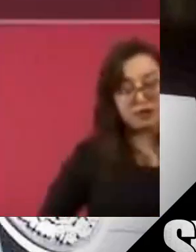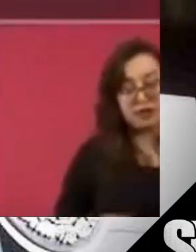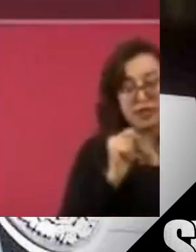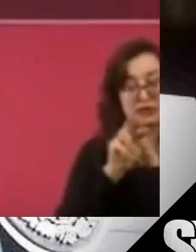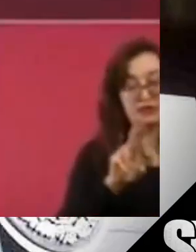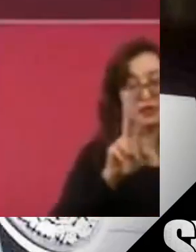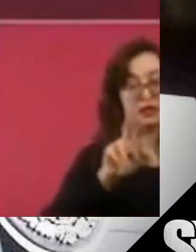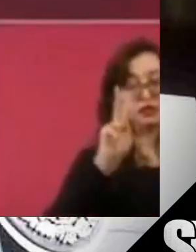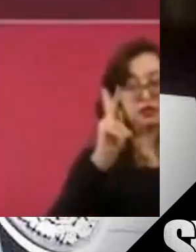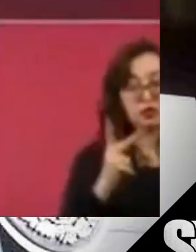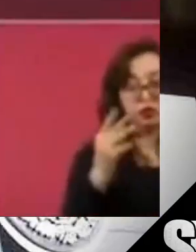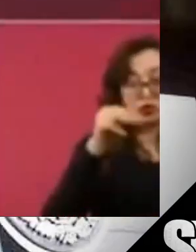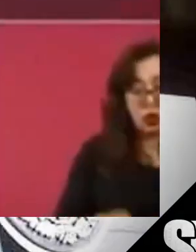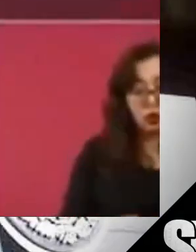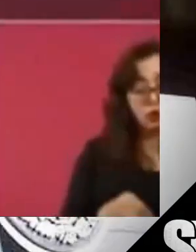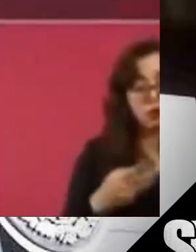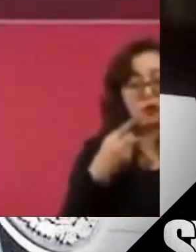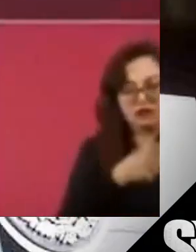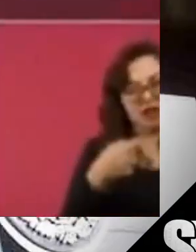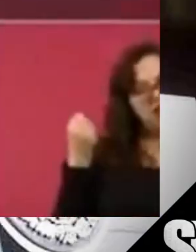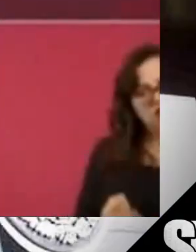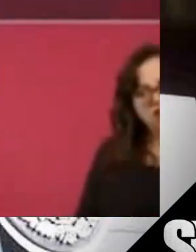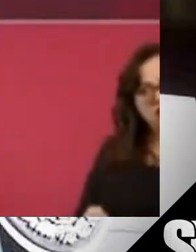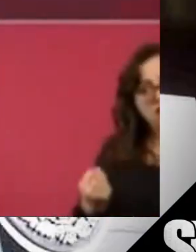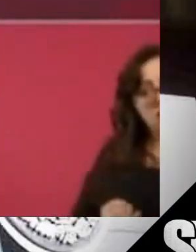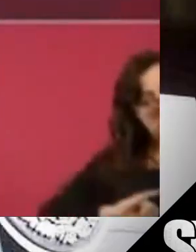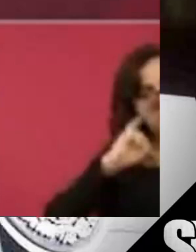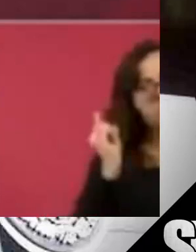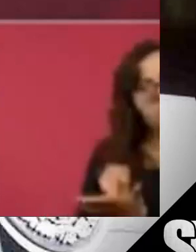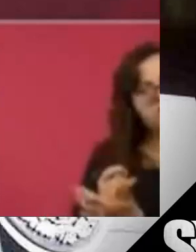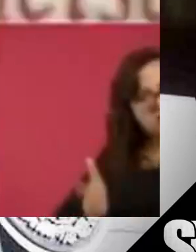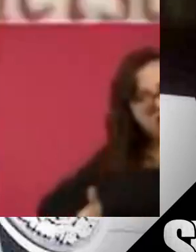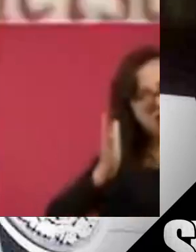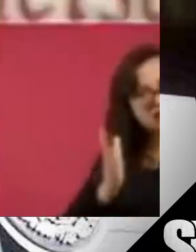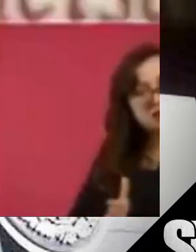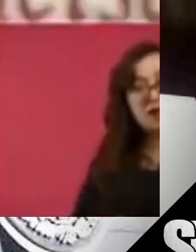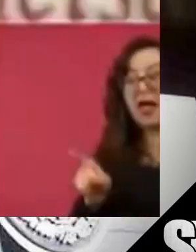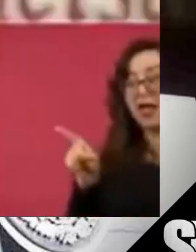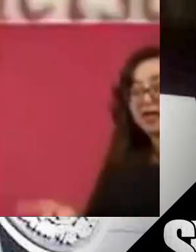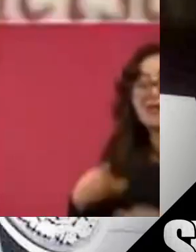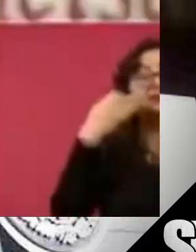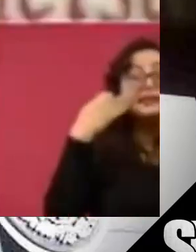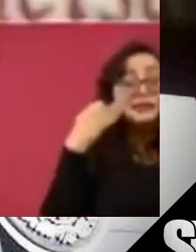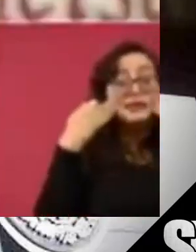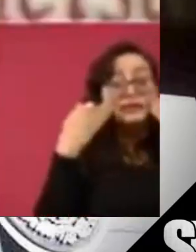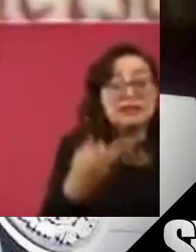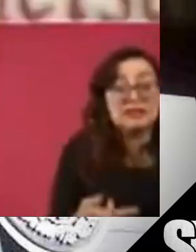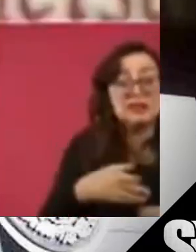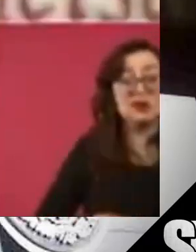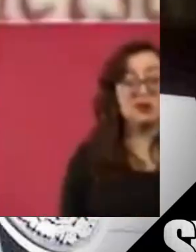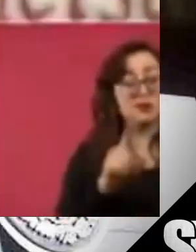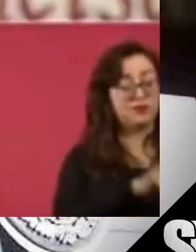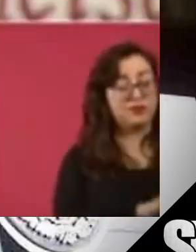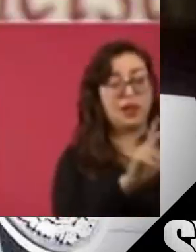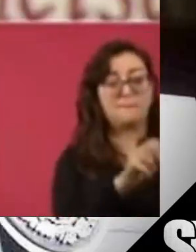me dice? Ella estuvo allí. ¿Qué es lo que me dice el vicepresidente Pence y después Pompeo y